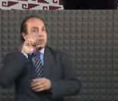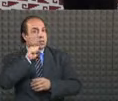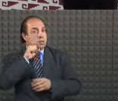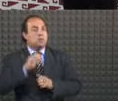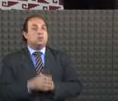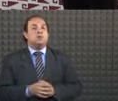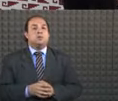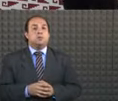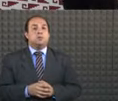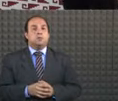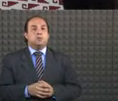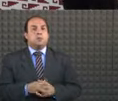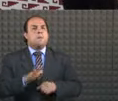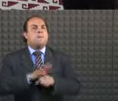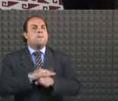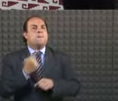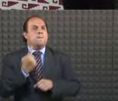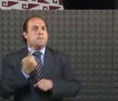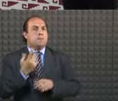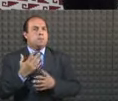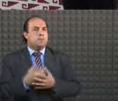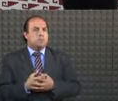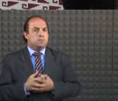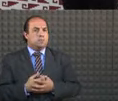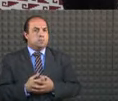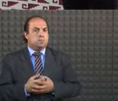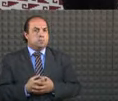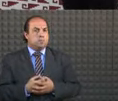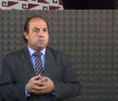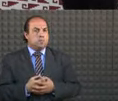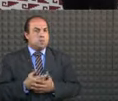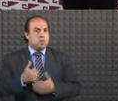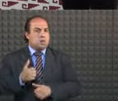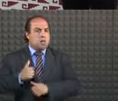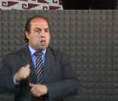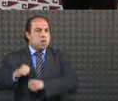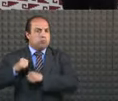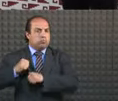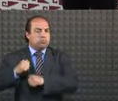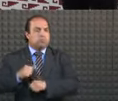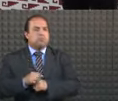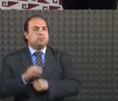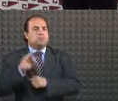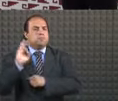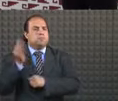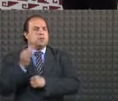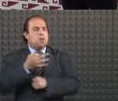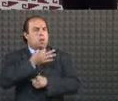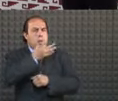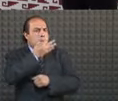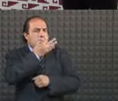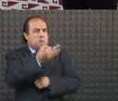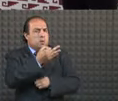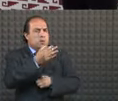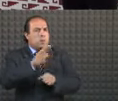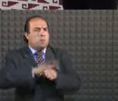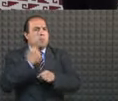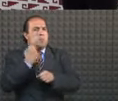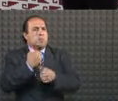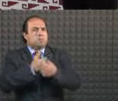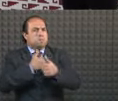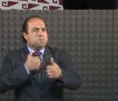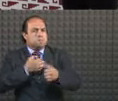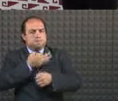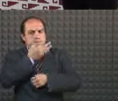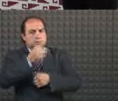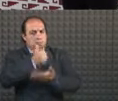naranja. ¿Por qué la autoridad federal no le ha notificado o cuál ha sido el motivo de este retraso en que no se le haya notificado a la